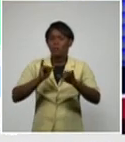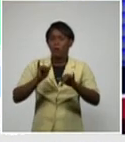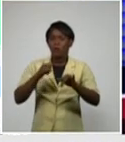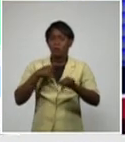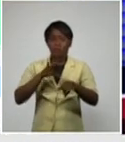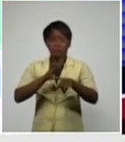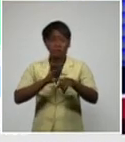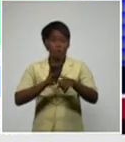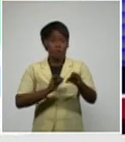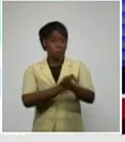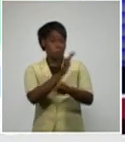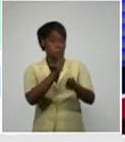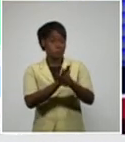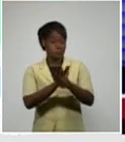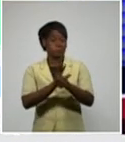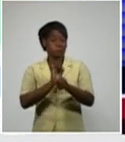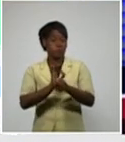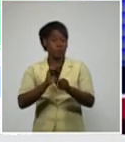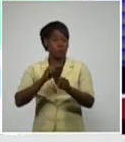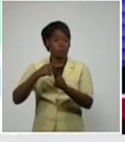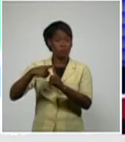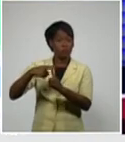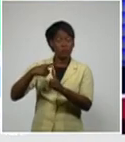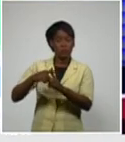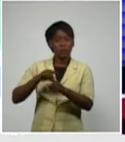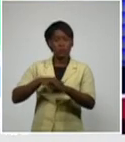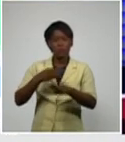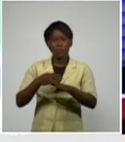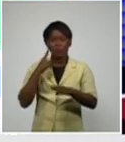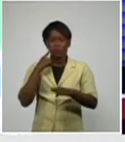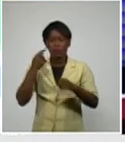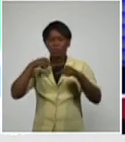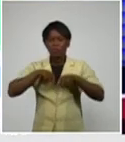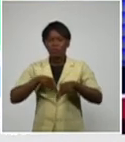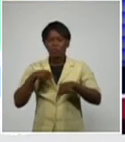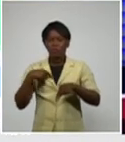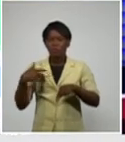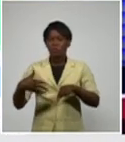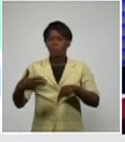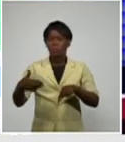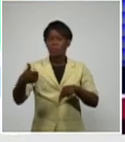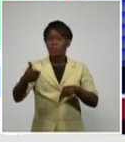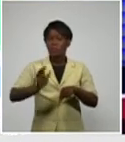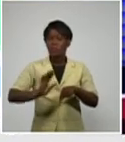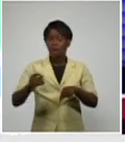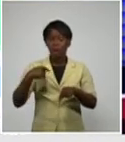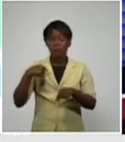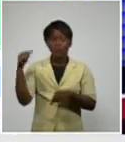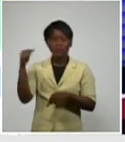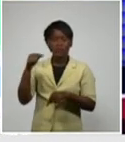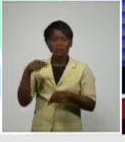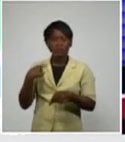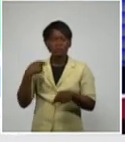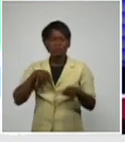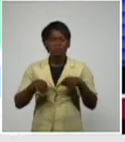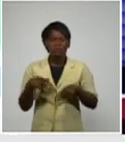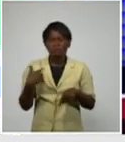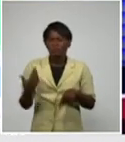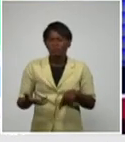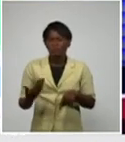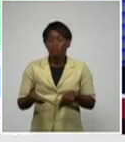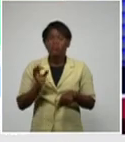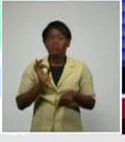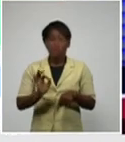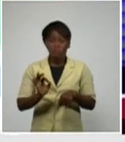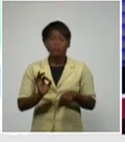lo hemos mencionado, cardiovasculares por un estudio que se hizo en Villa Clara y después se extendió, el Centro Nacional de Genética Médica